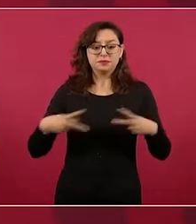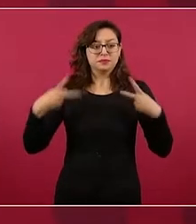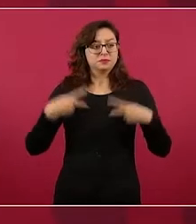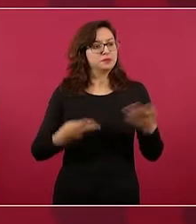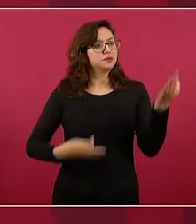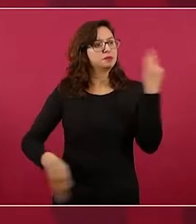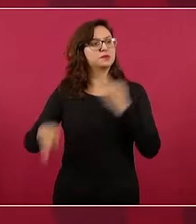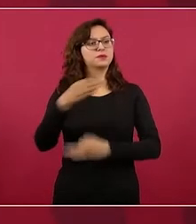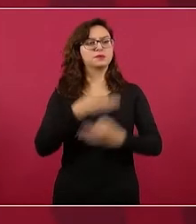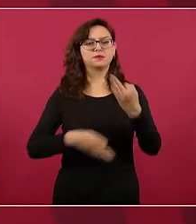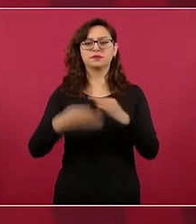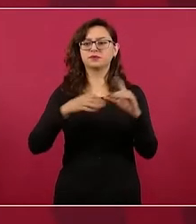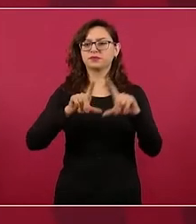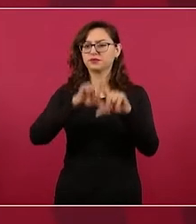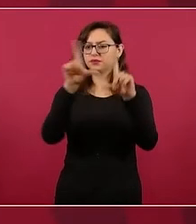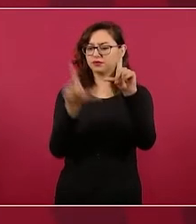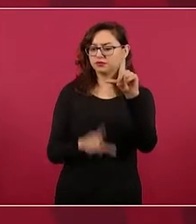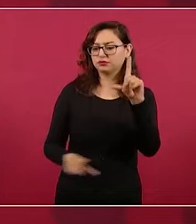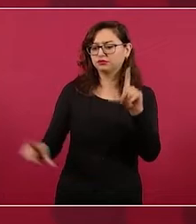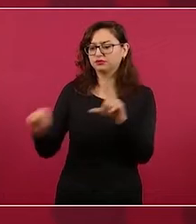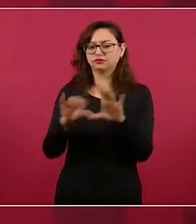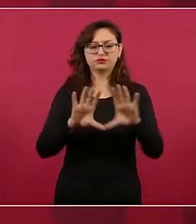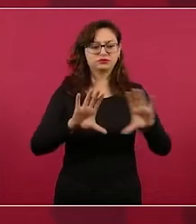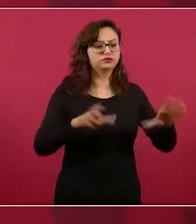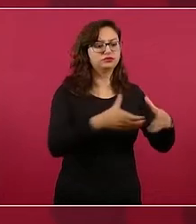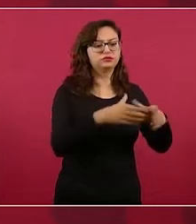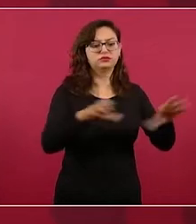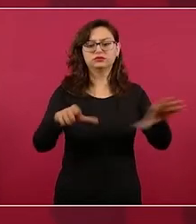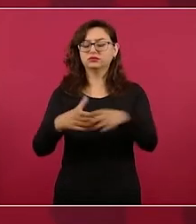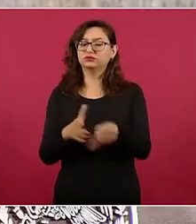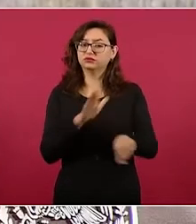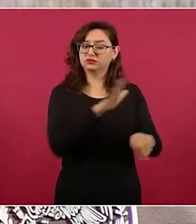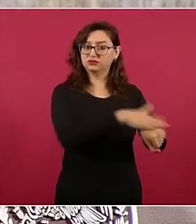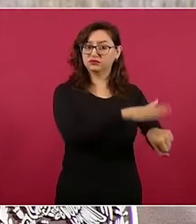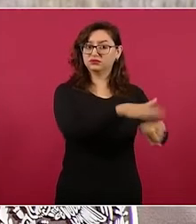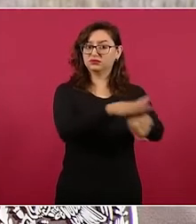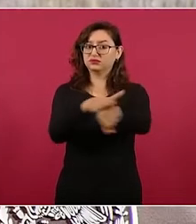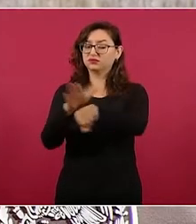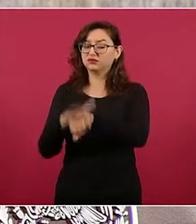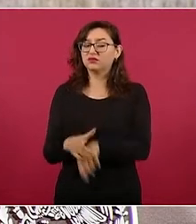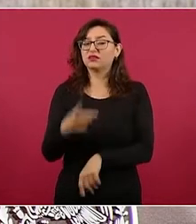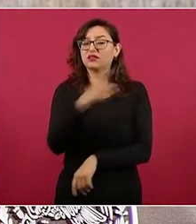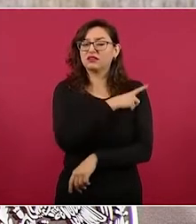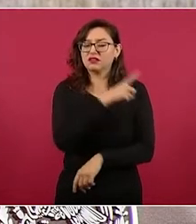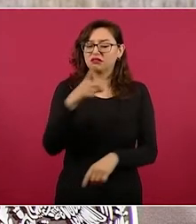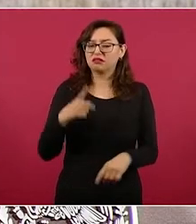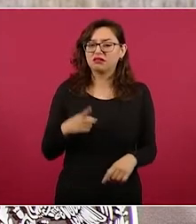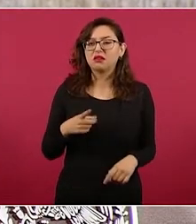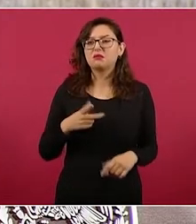que se tenga confianza en las autoridades.